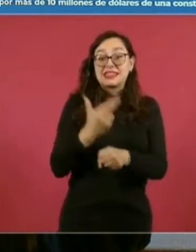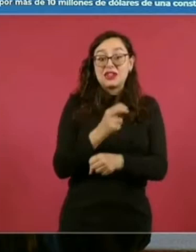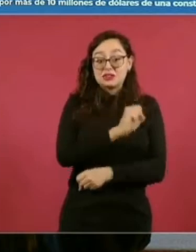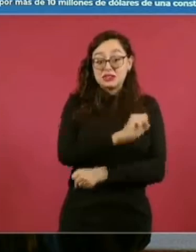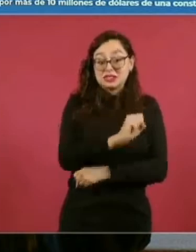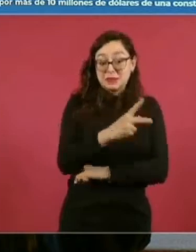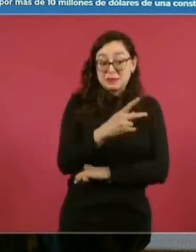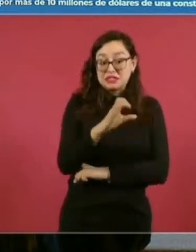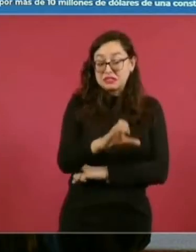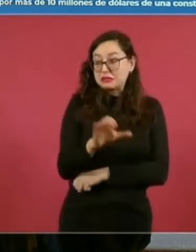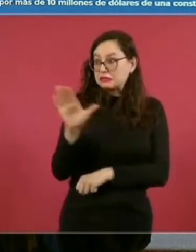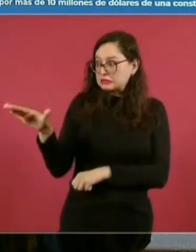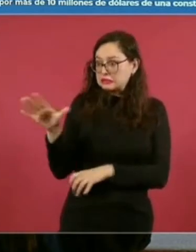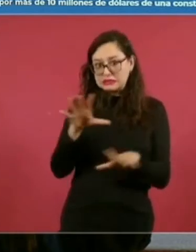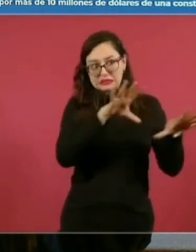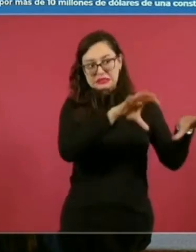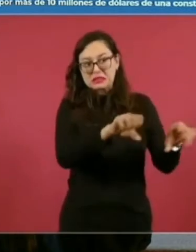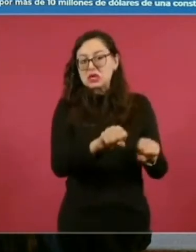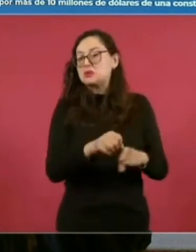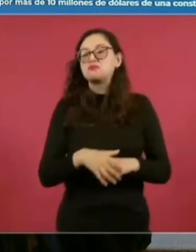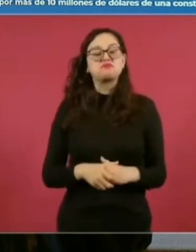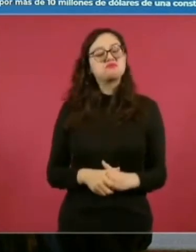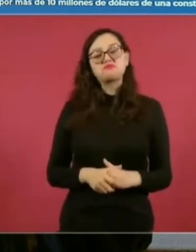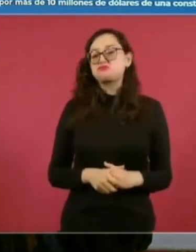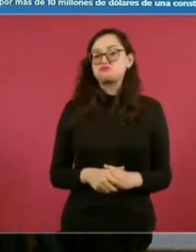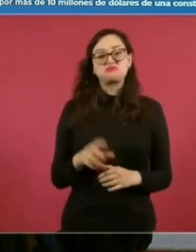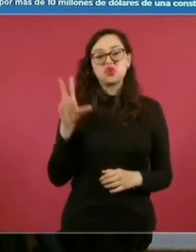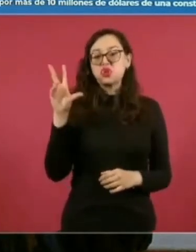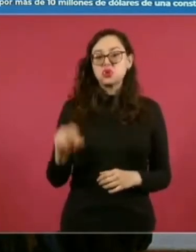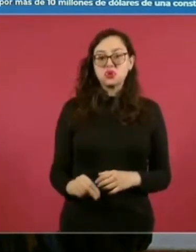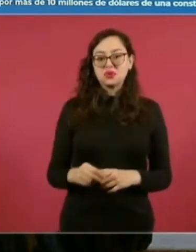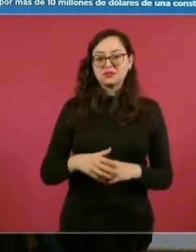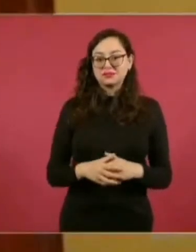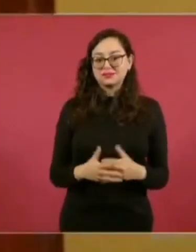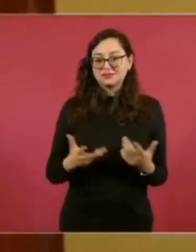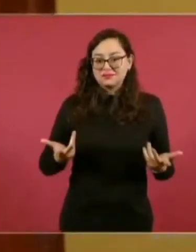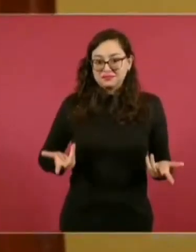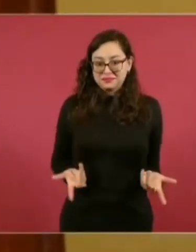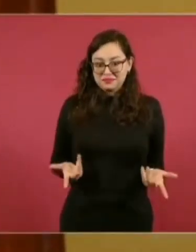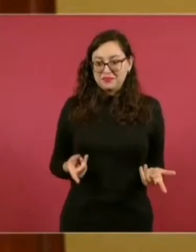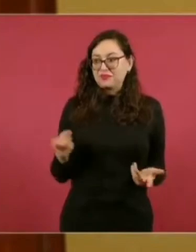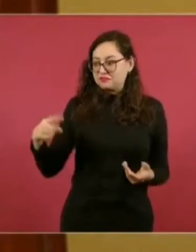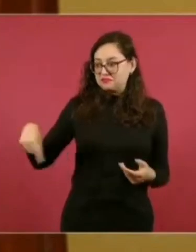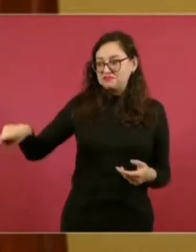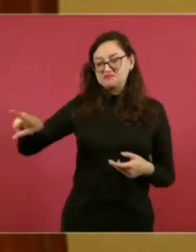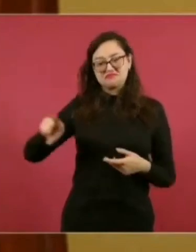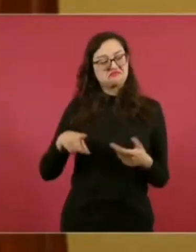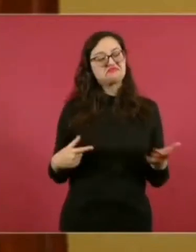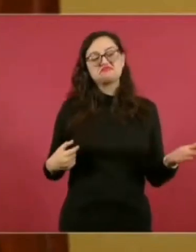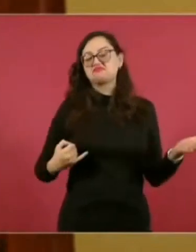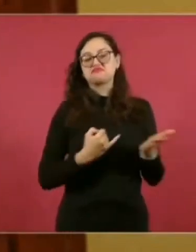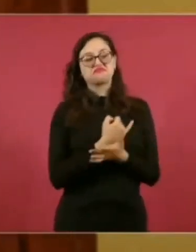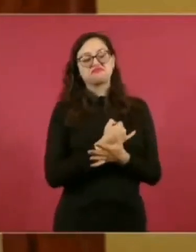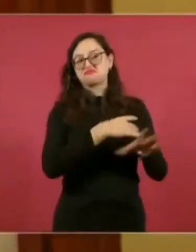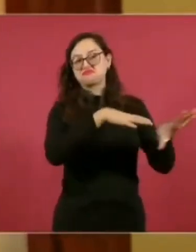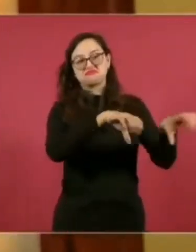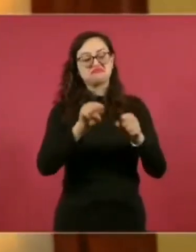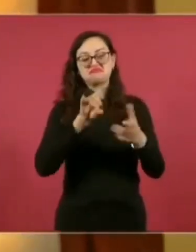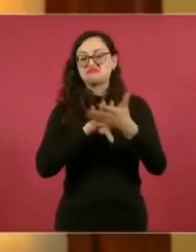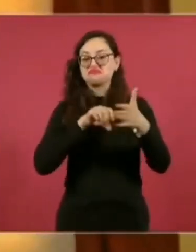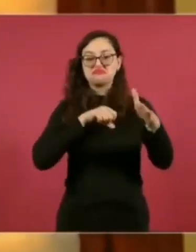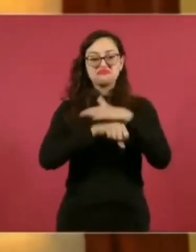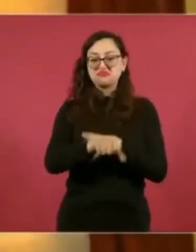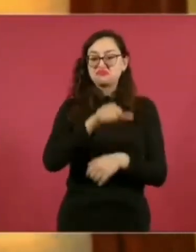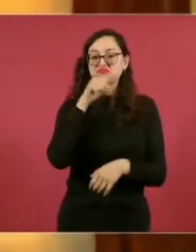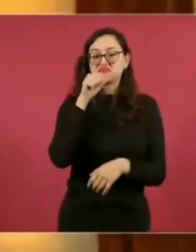Pública, y esta decisión fue confirmada por estos magistrados. Adelante, por favor.